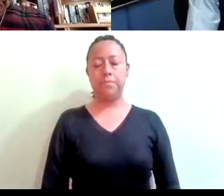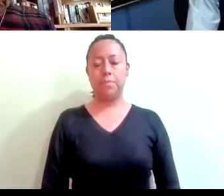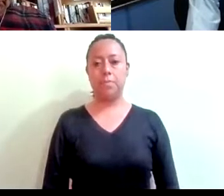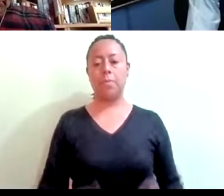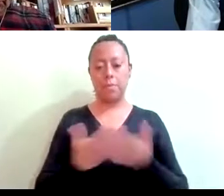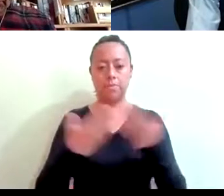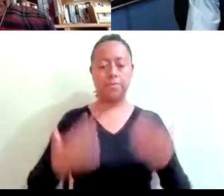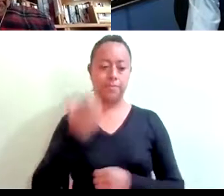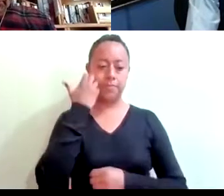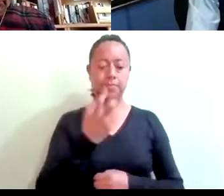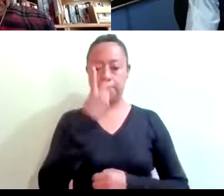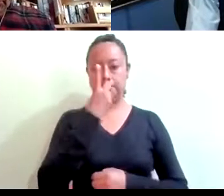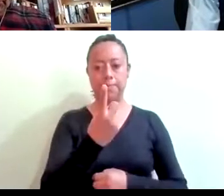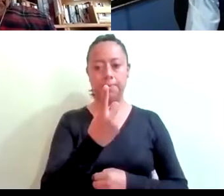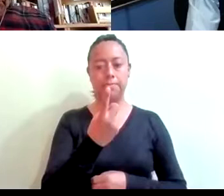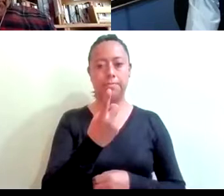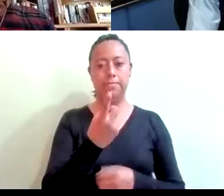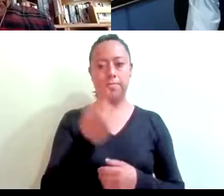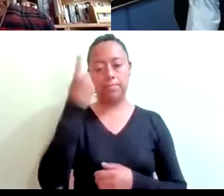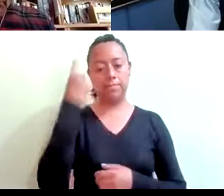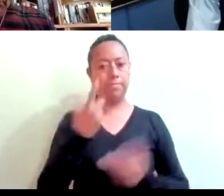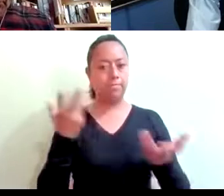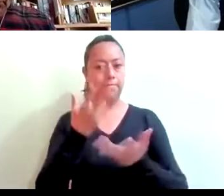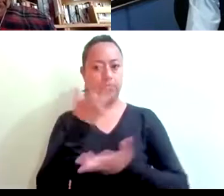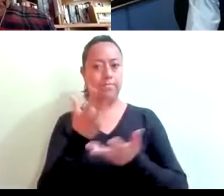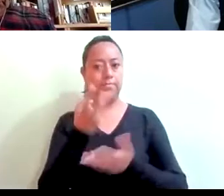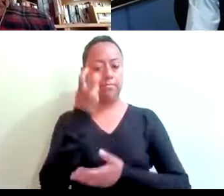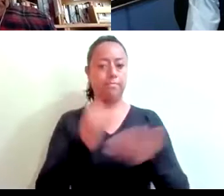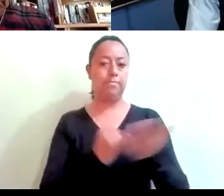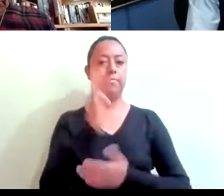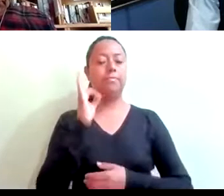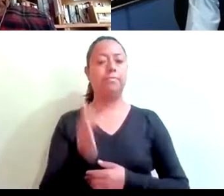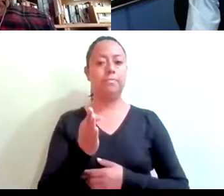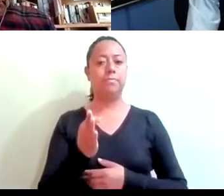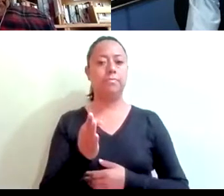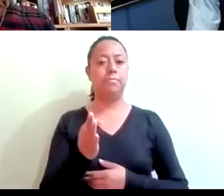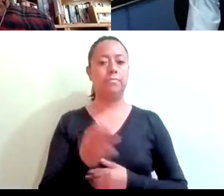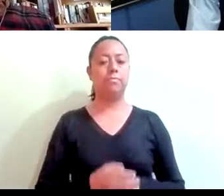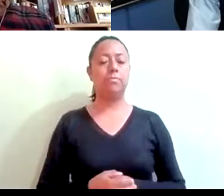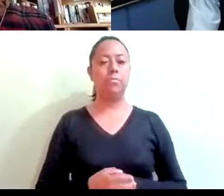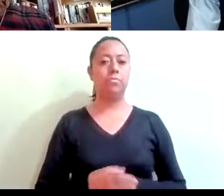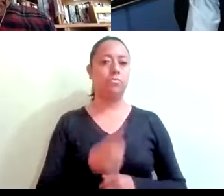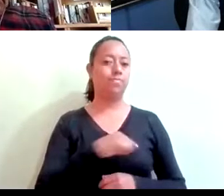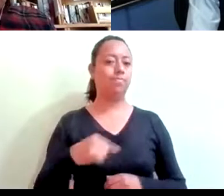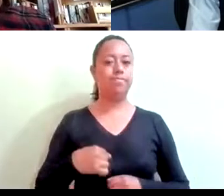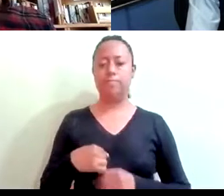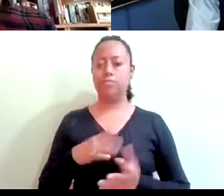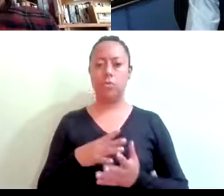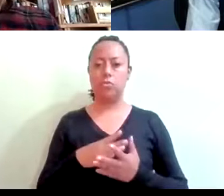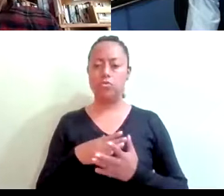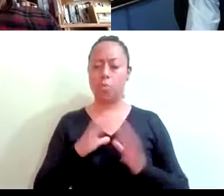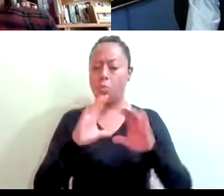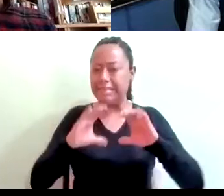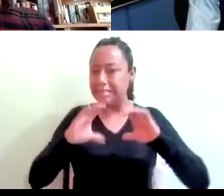en la elaboración de este dictamen, pues fuimos muy pulcros en esa idea de estar revisando